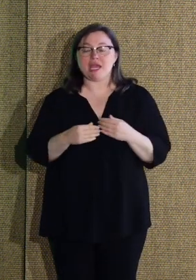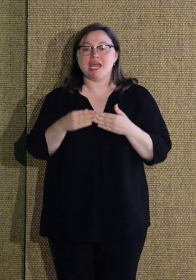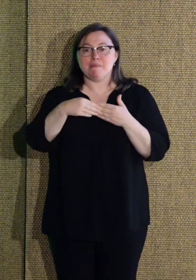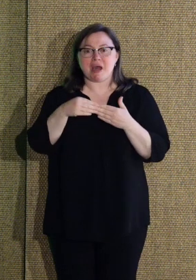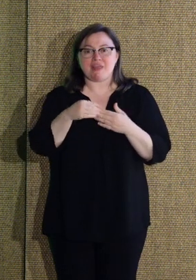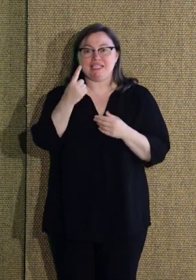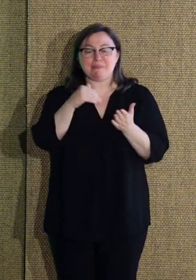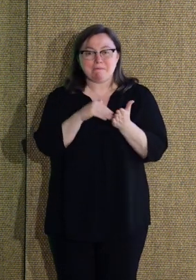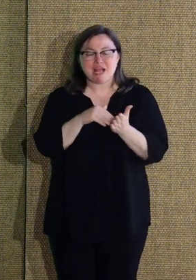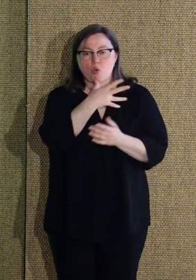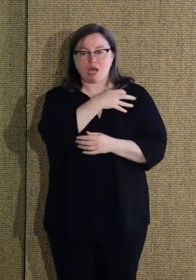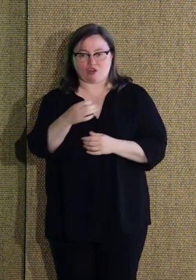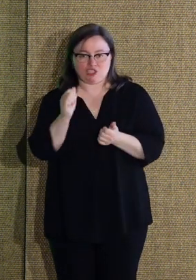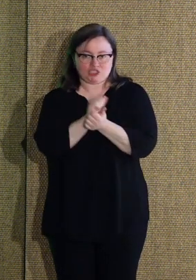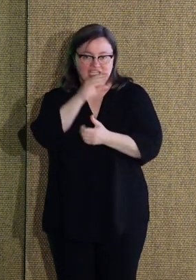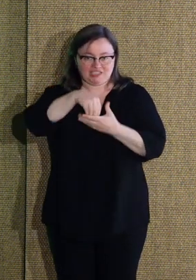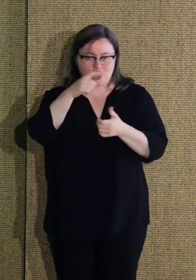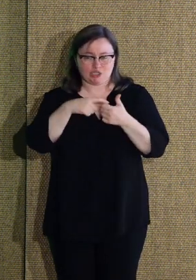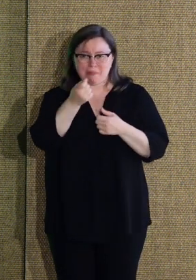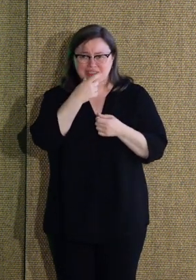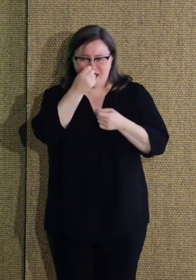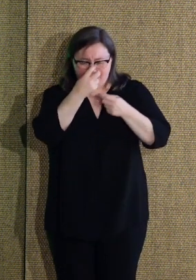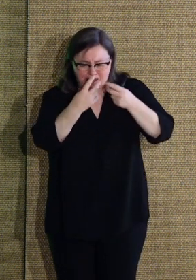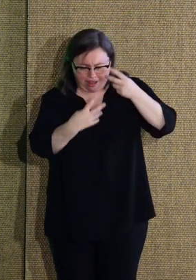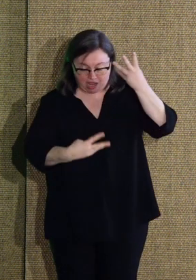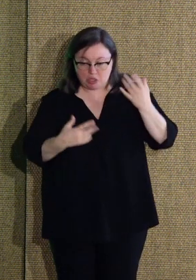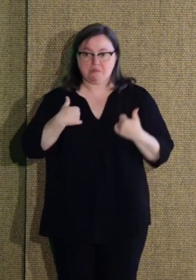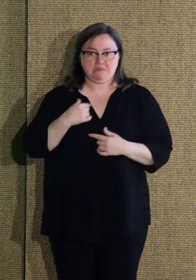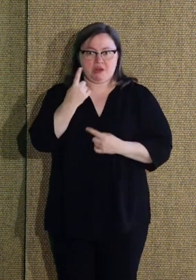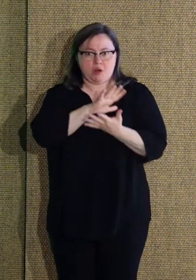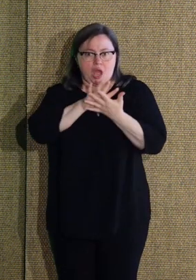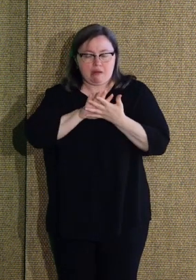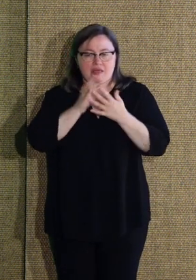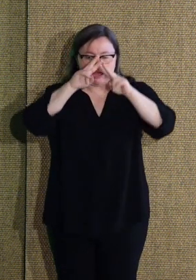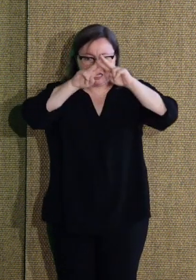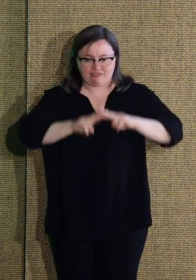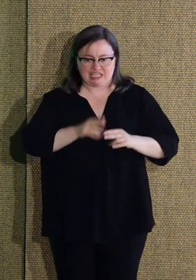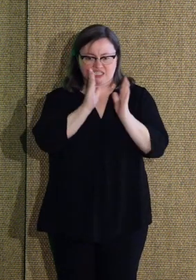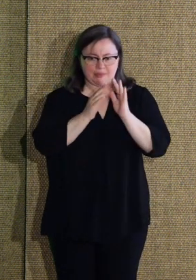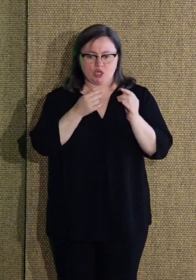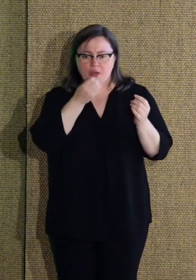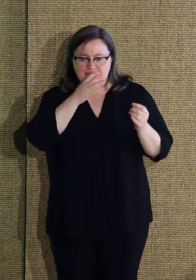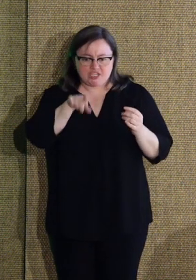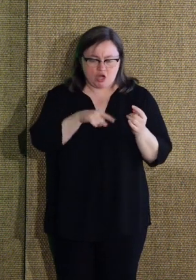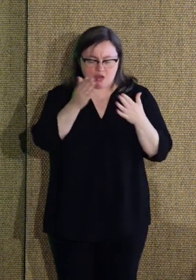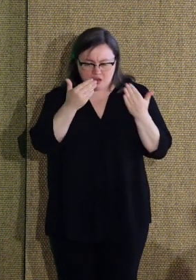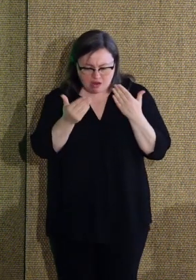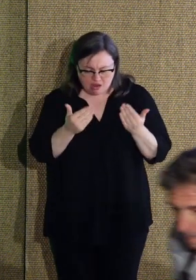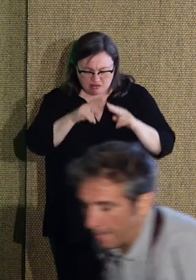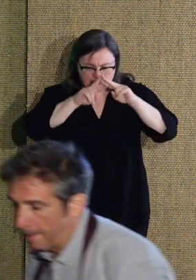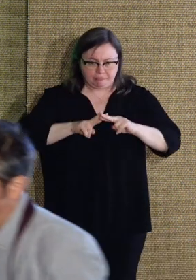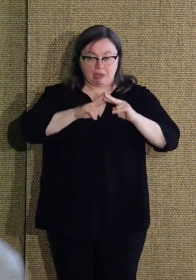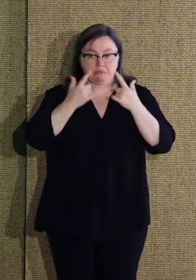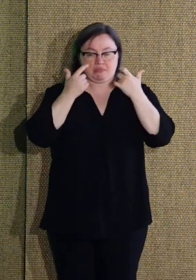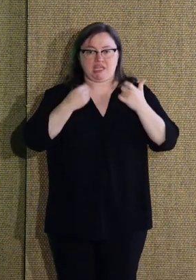1.400 internos, con muchísima medicación. Entonces, lo primero que hice fue ponerme a revisar tratamientos. Y me llamó mucho la atención